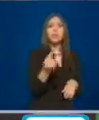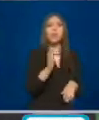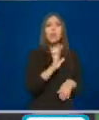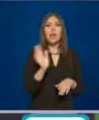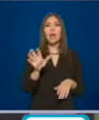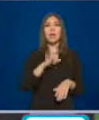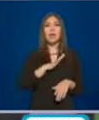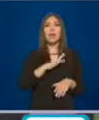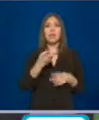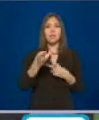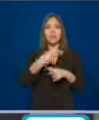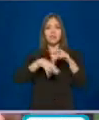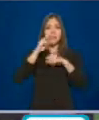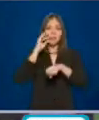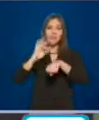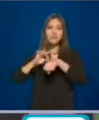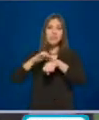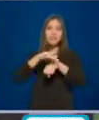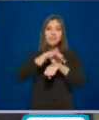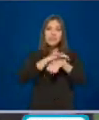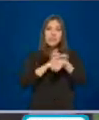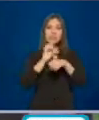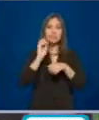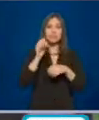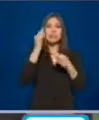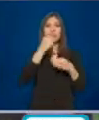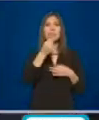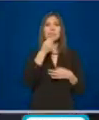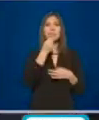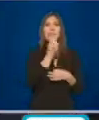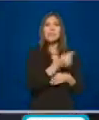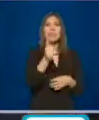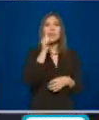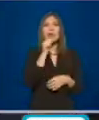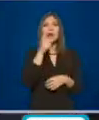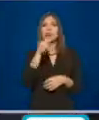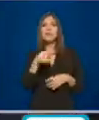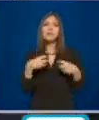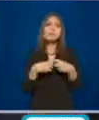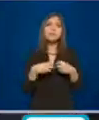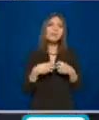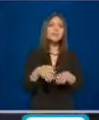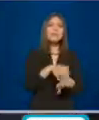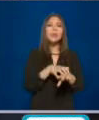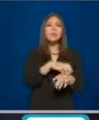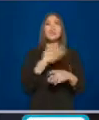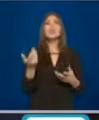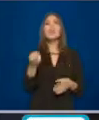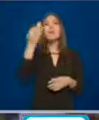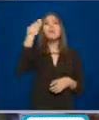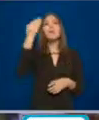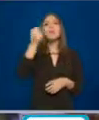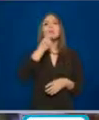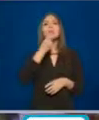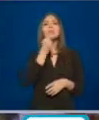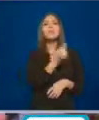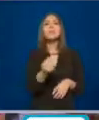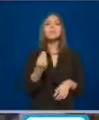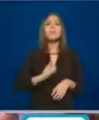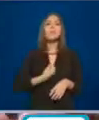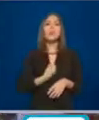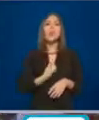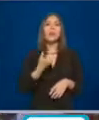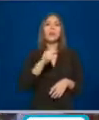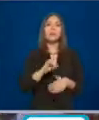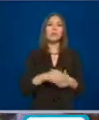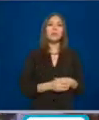estas erupciones y todo, pues son muy desesperados los niños. Claro. ¿Cuánto tiempo dura Así, un niño con un esto, promedio ¿cuánto de